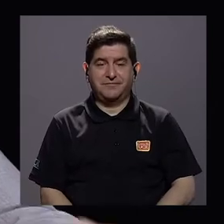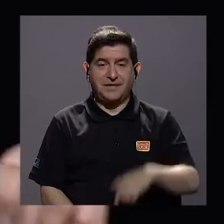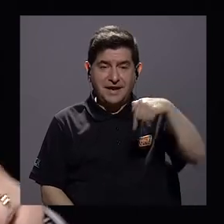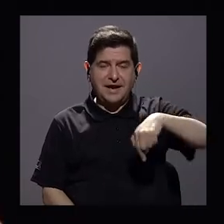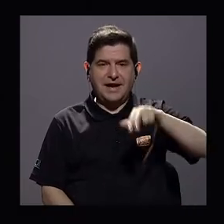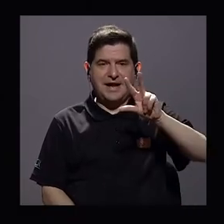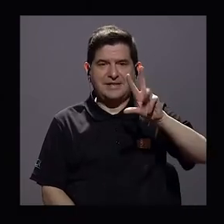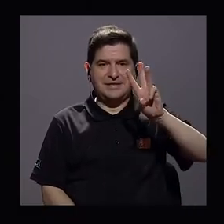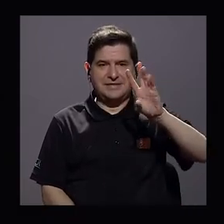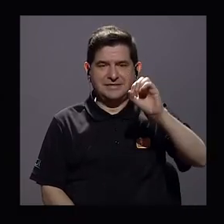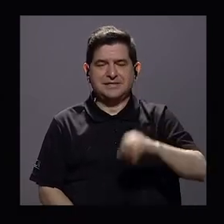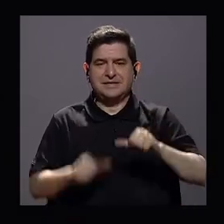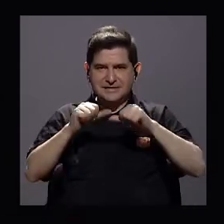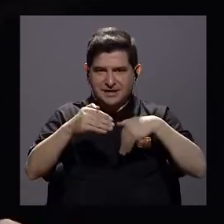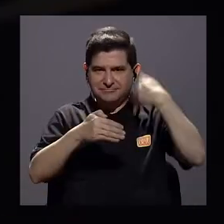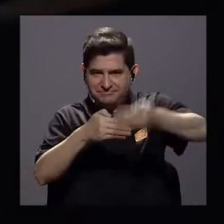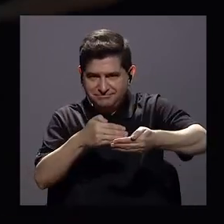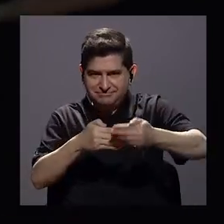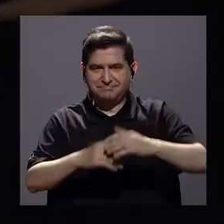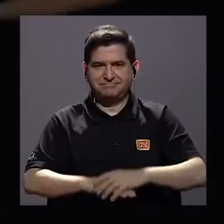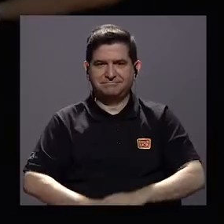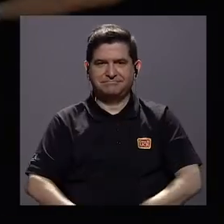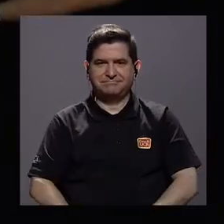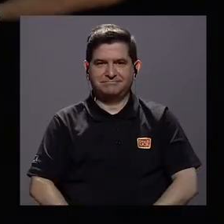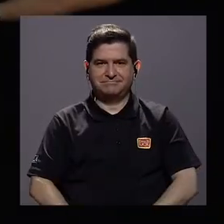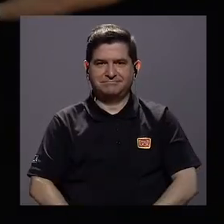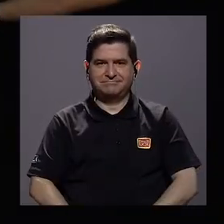en 360, ya casi regresamos.